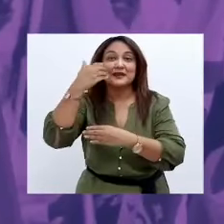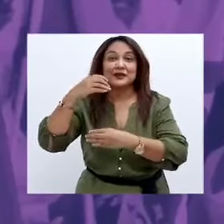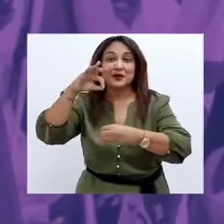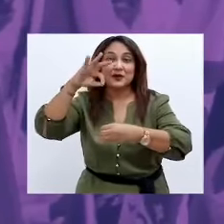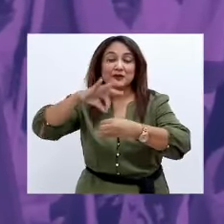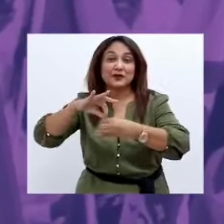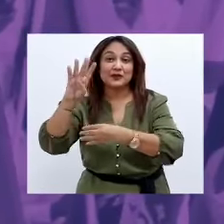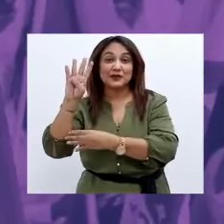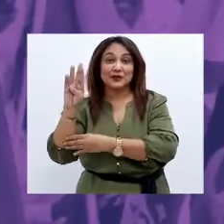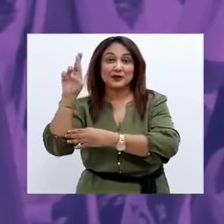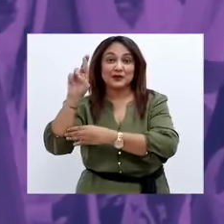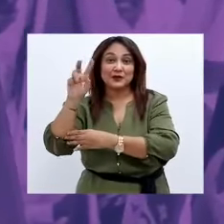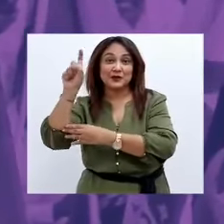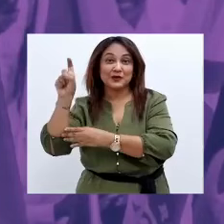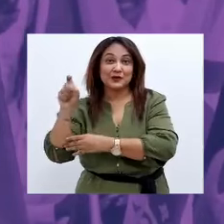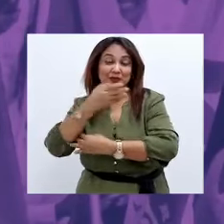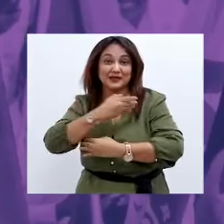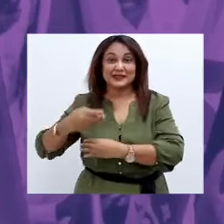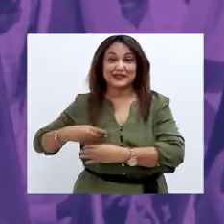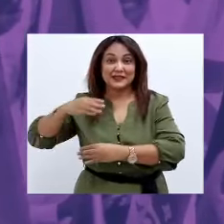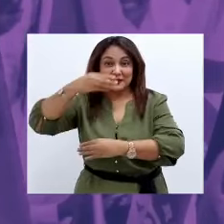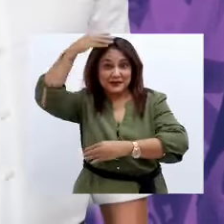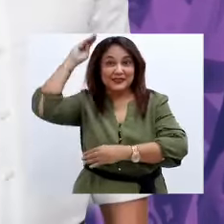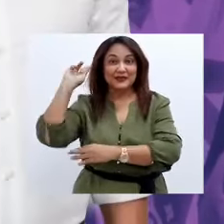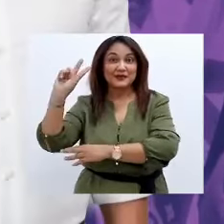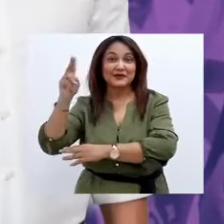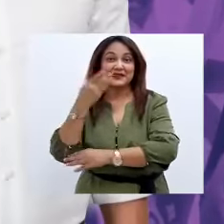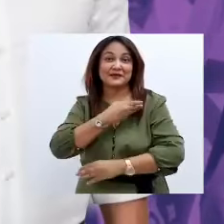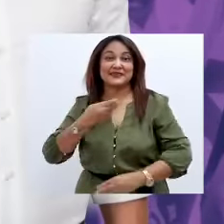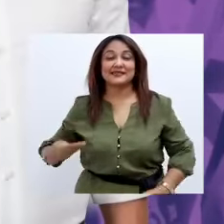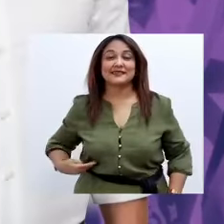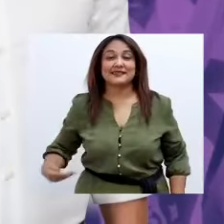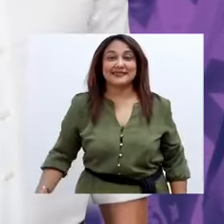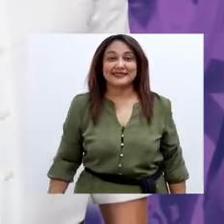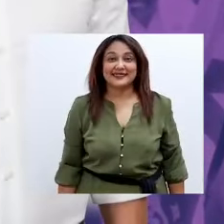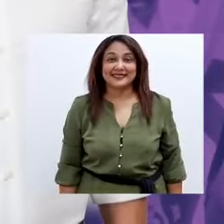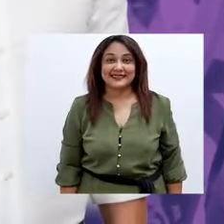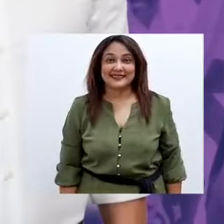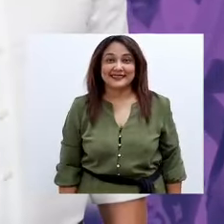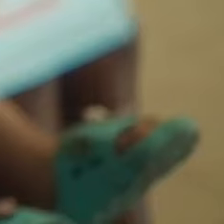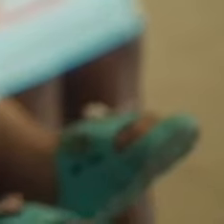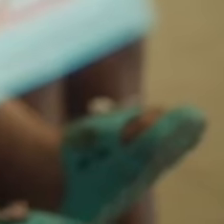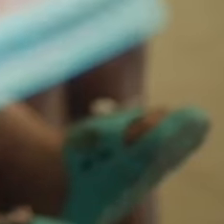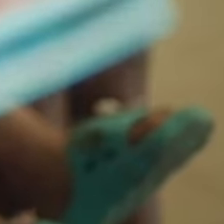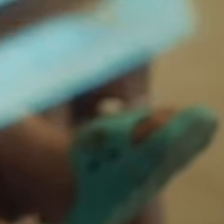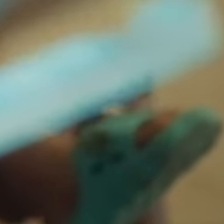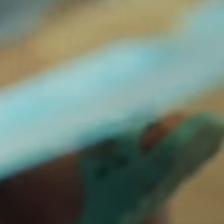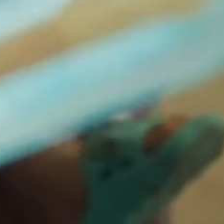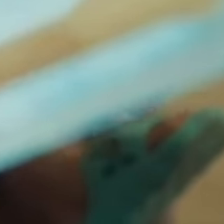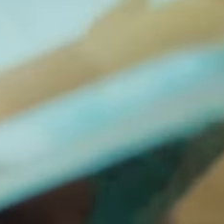un Panamá mejor. Vota 4. Rómulo Rux, presidente. José Blandón, vicepresidente.